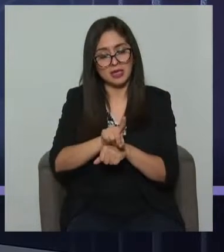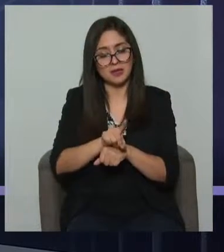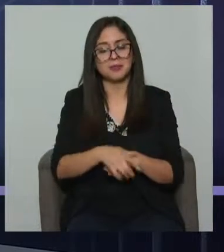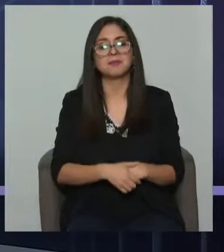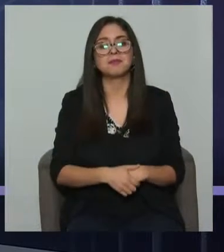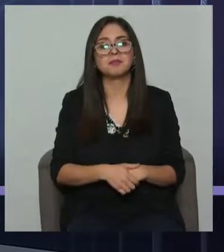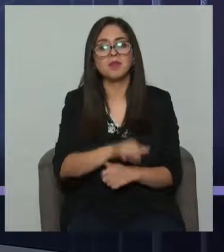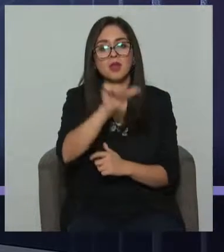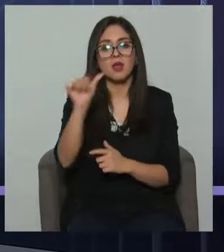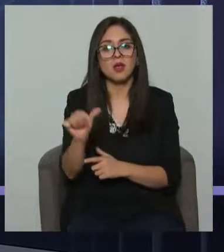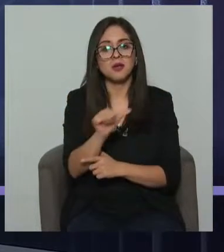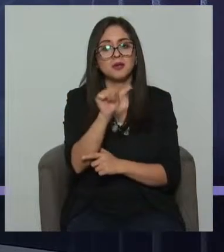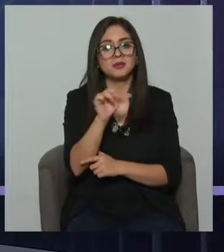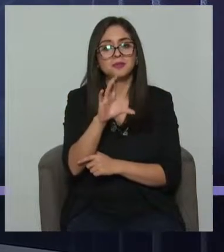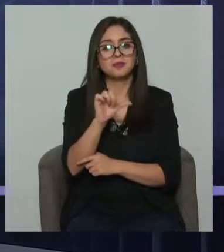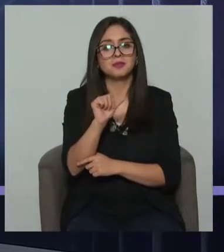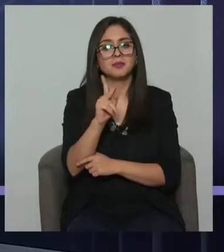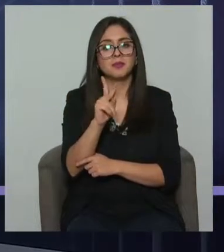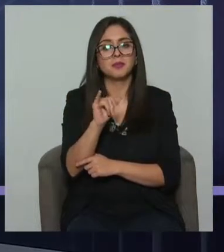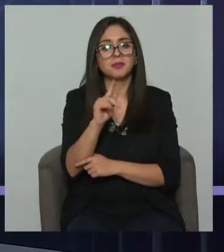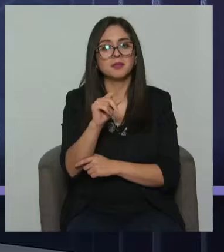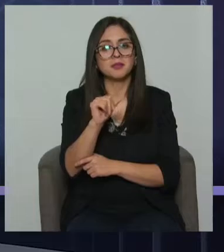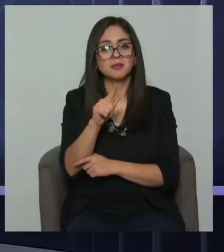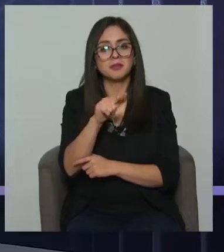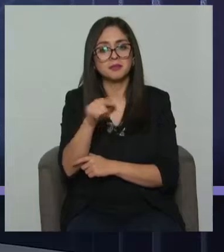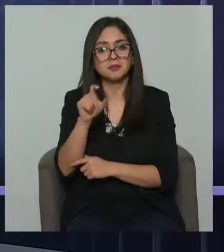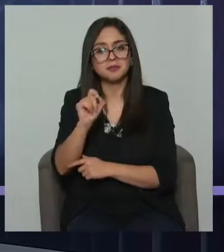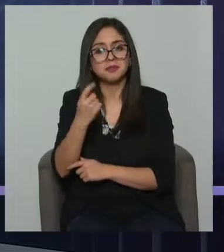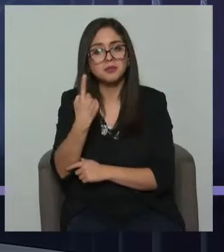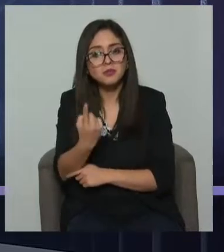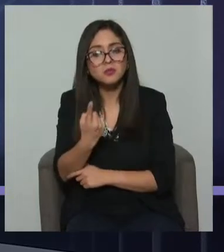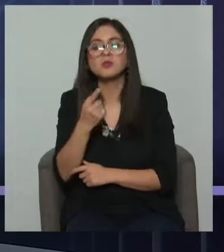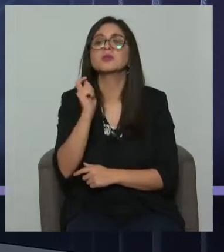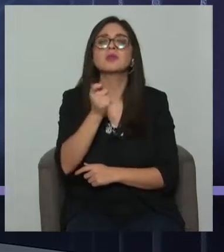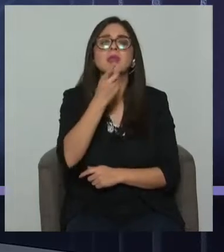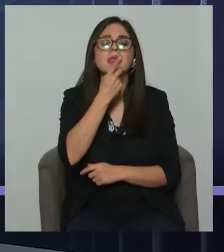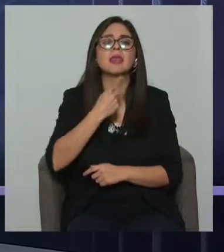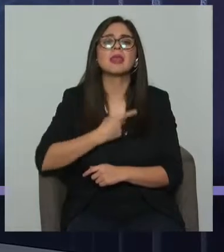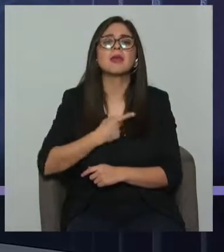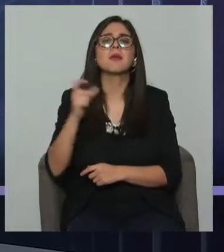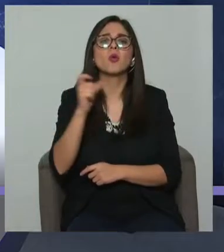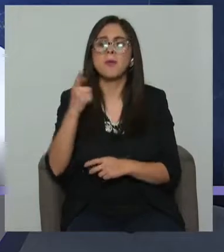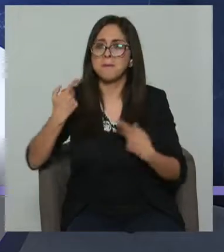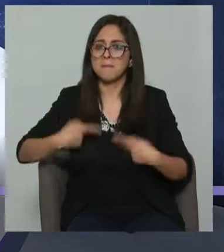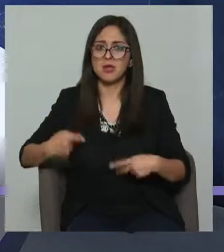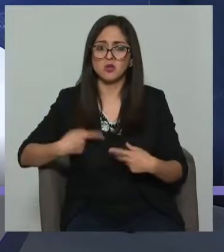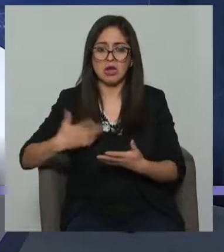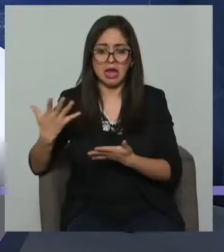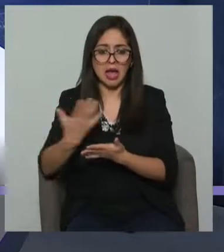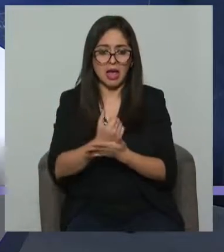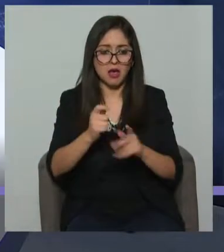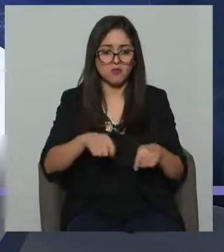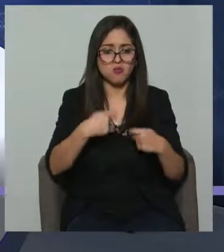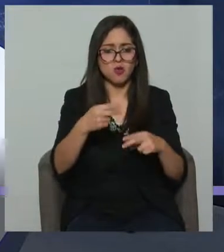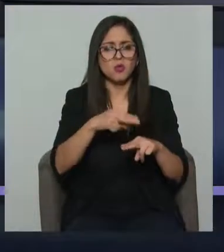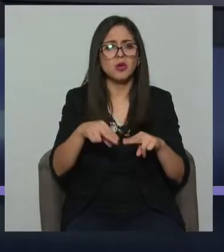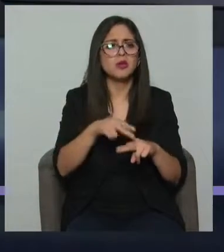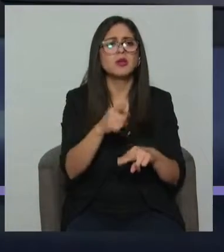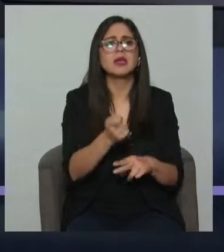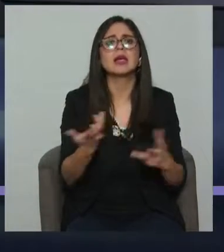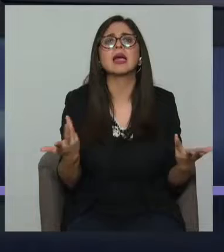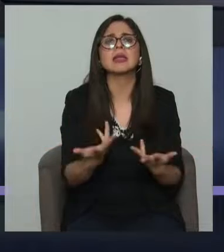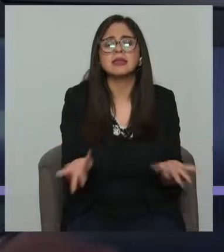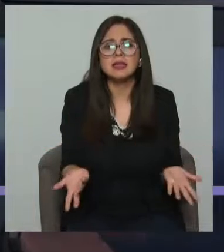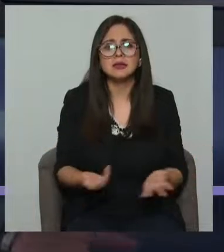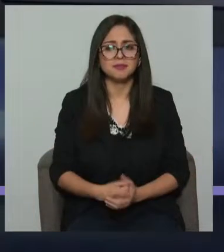repito, @capital_21. Cuéntame entonces la temática de lo que van a ver estas personas que se ganen la cortesía. Estas personas que se ganen